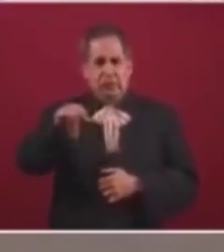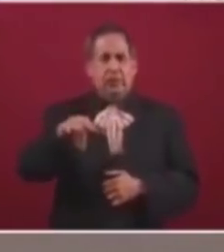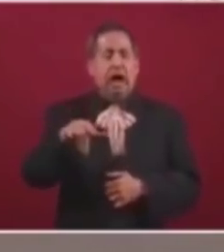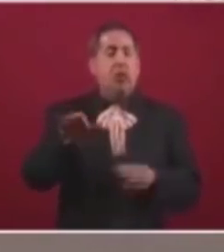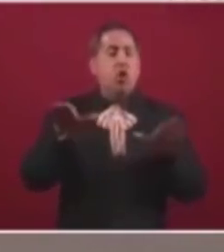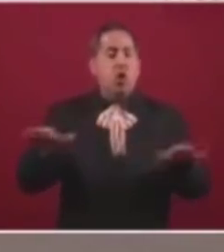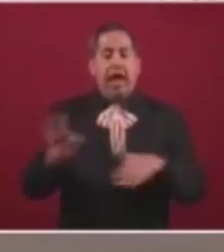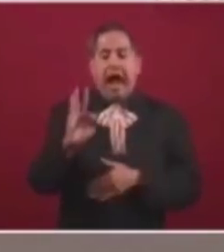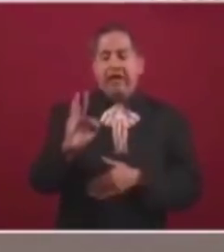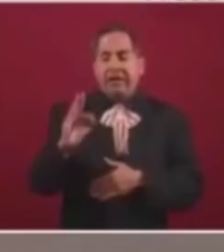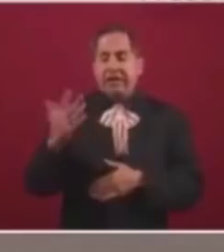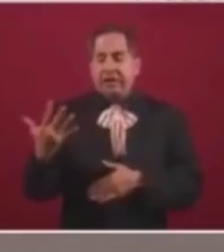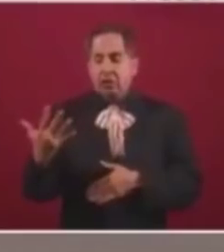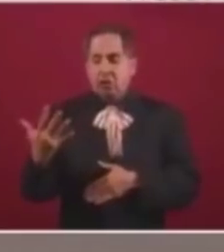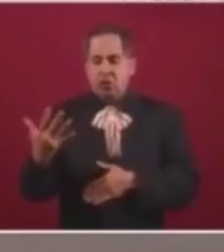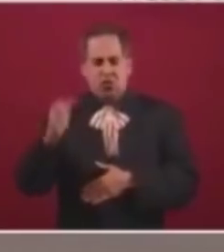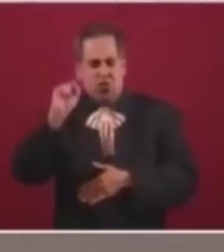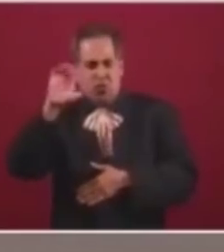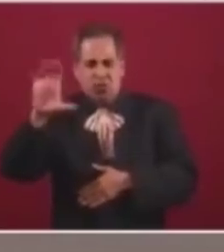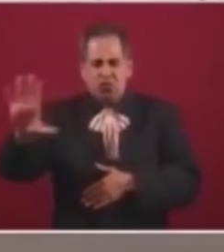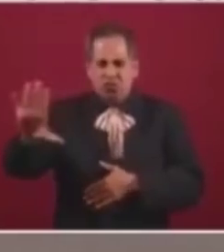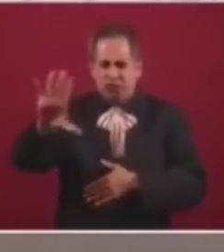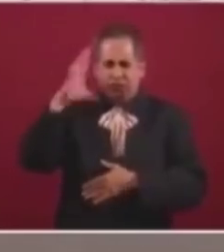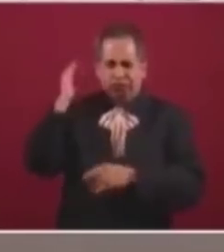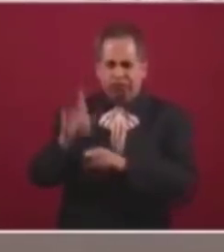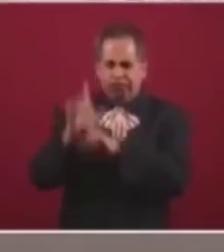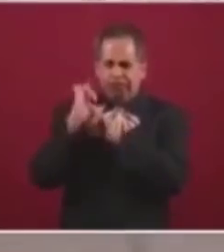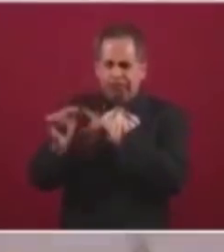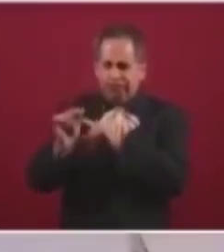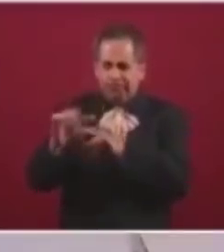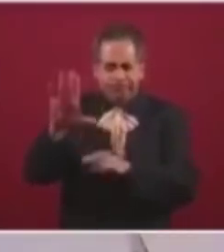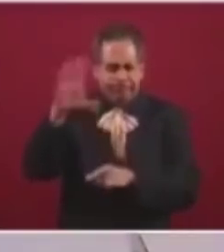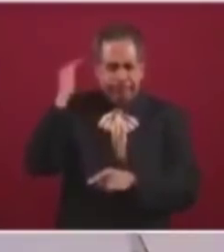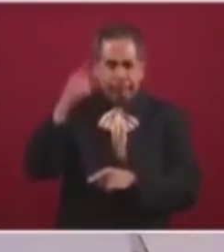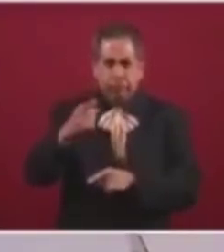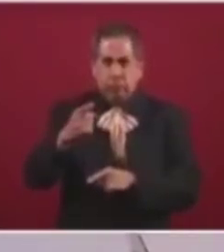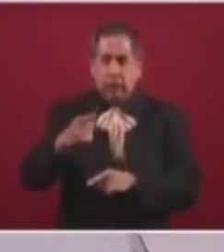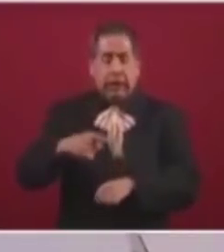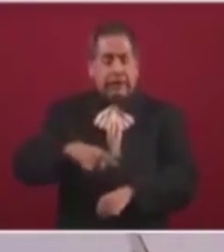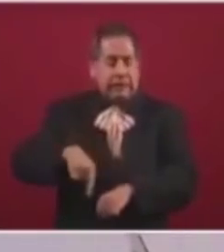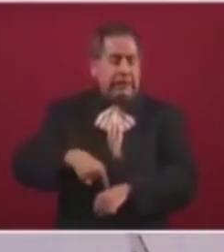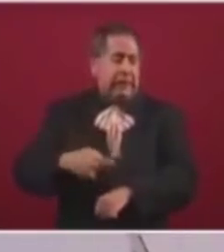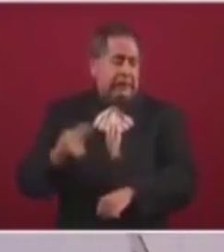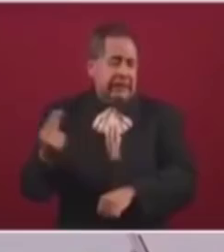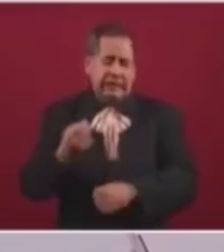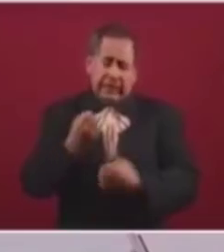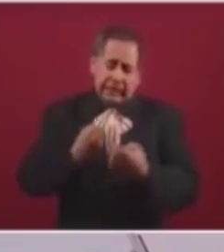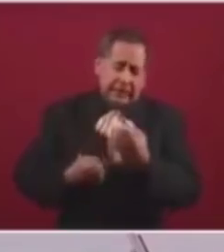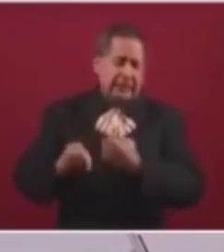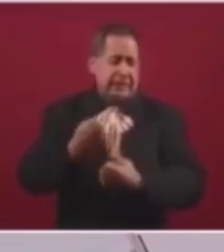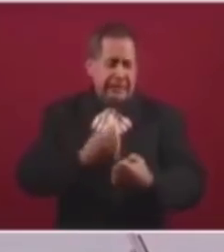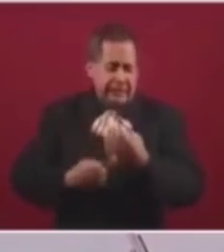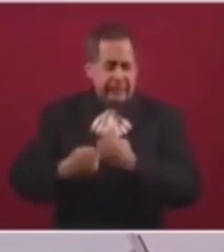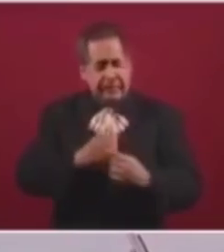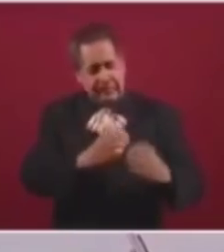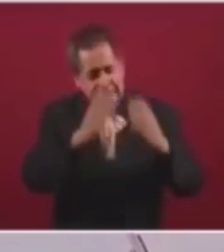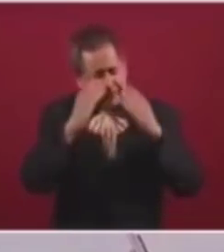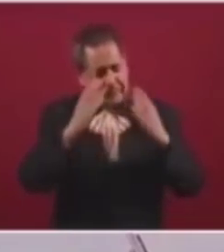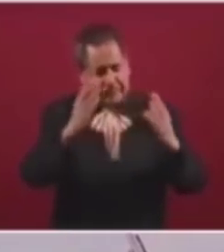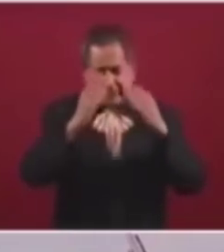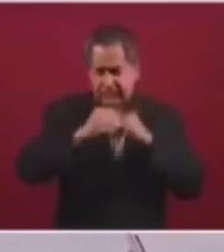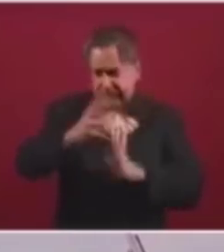Esos carros están buenos, mire ese azul y ese gris. Está bueno. ¡Uy! ¡Paracaídas!